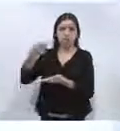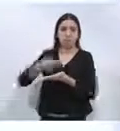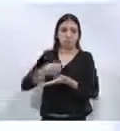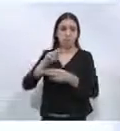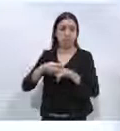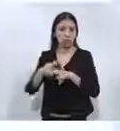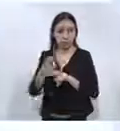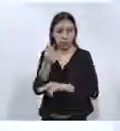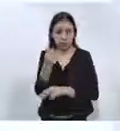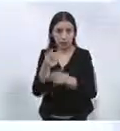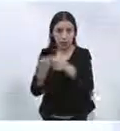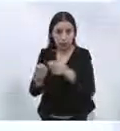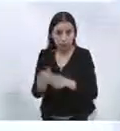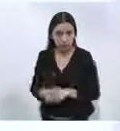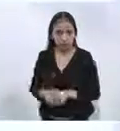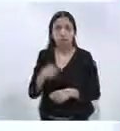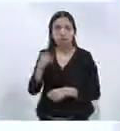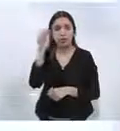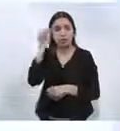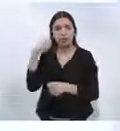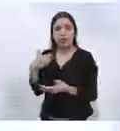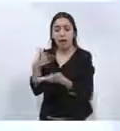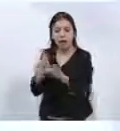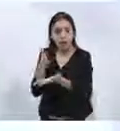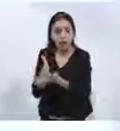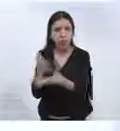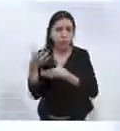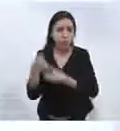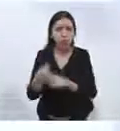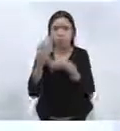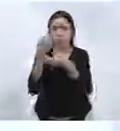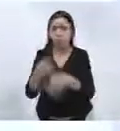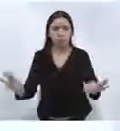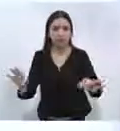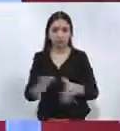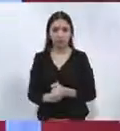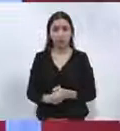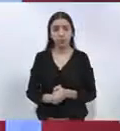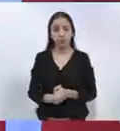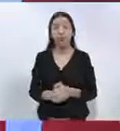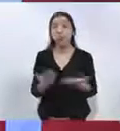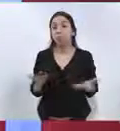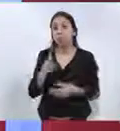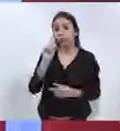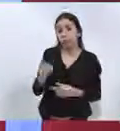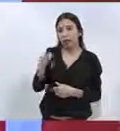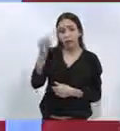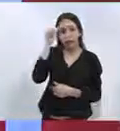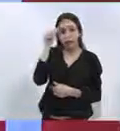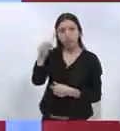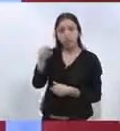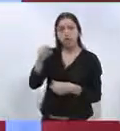es un acompañamiento total y gratuito, ¿verdad? Una asistencia técnica gratuita. Y a modo de hacer también de que esos